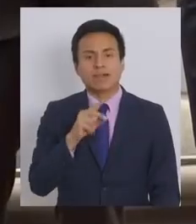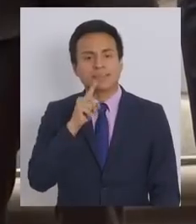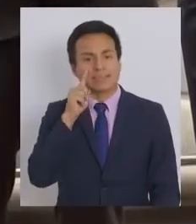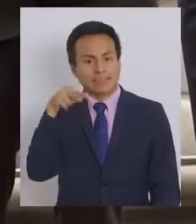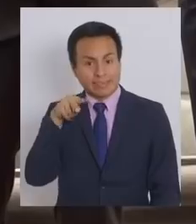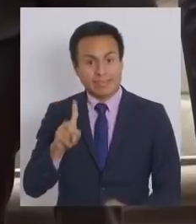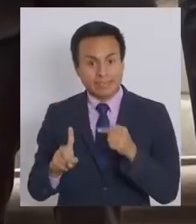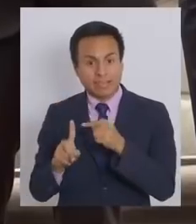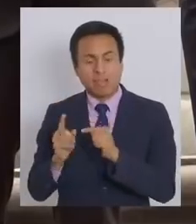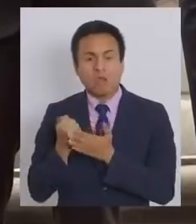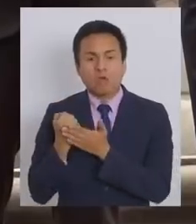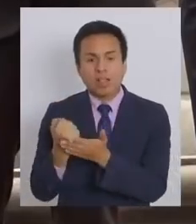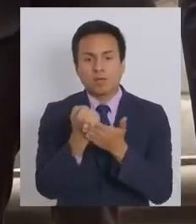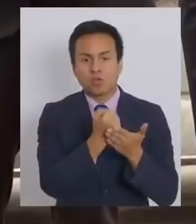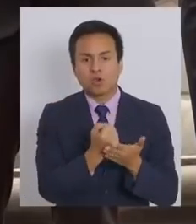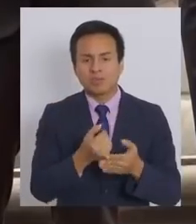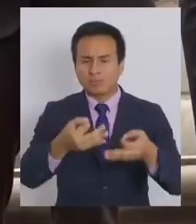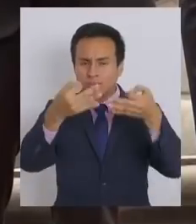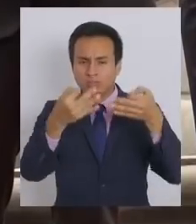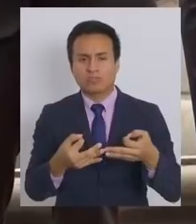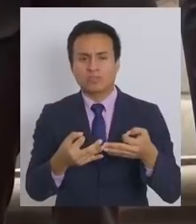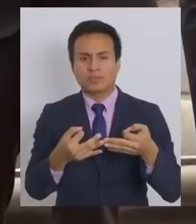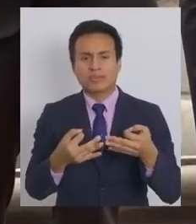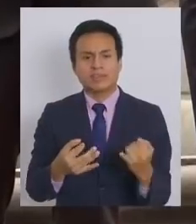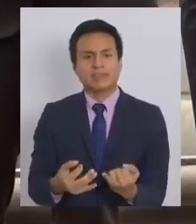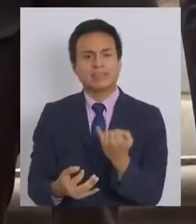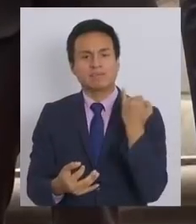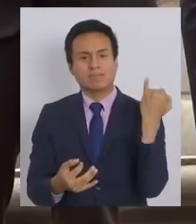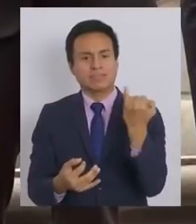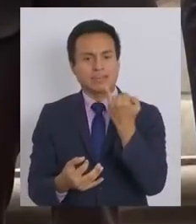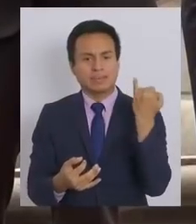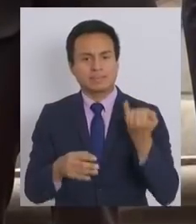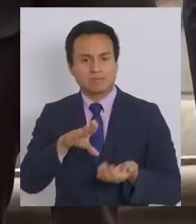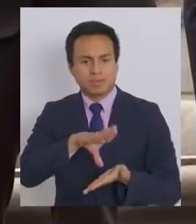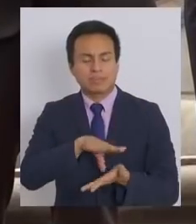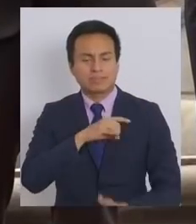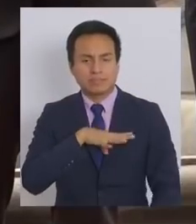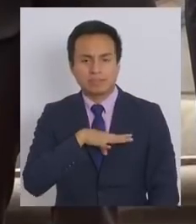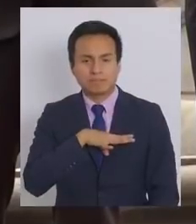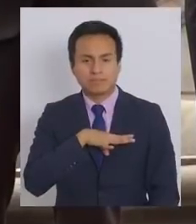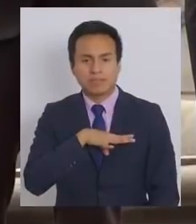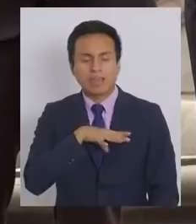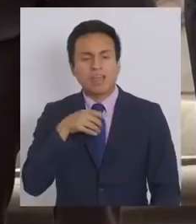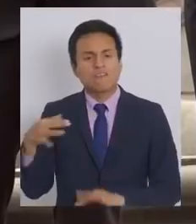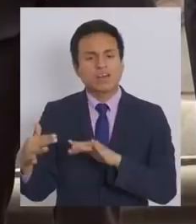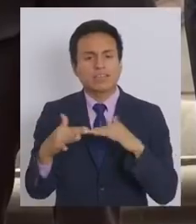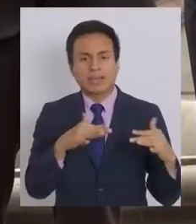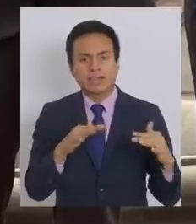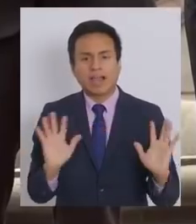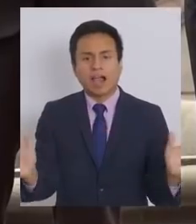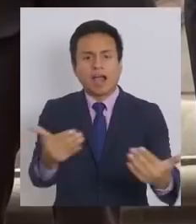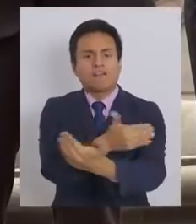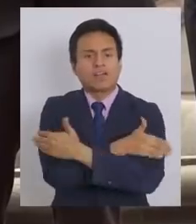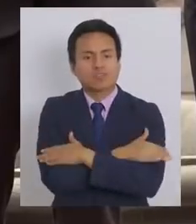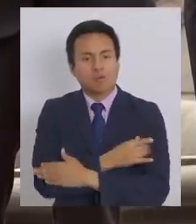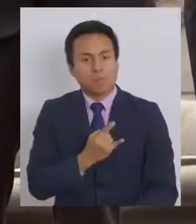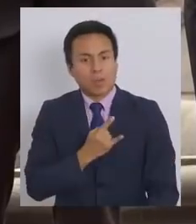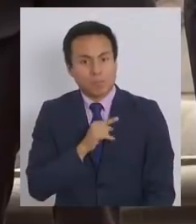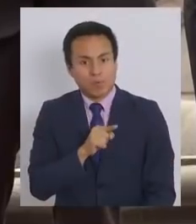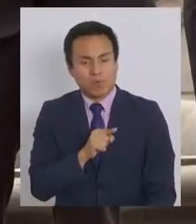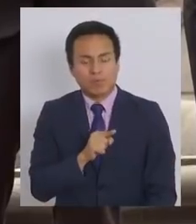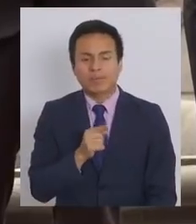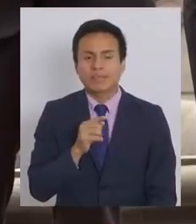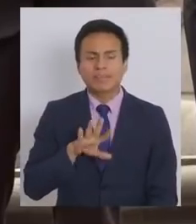que colaboró con la consolidación de la independencia en nuestro país en la batalla y el abrazo de Maipú, y que